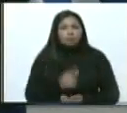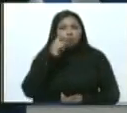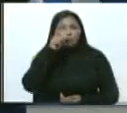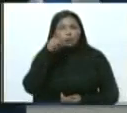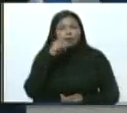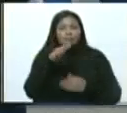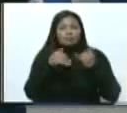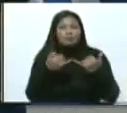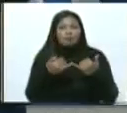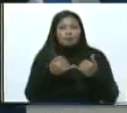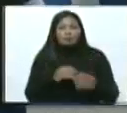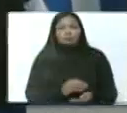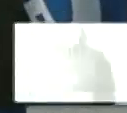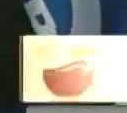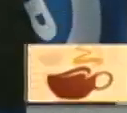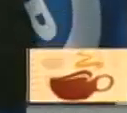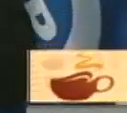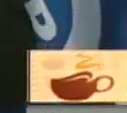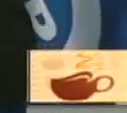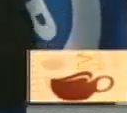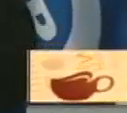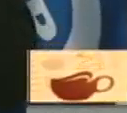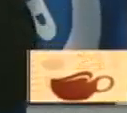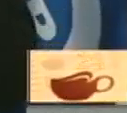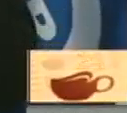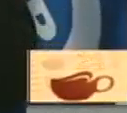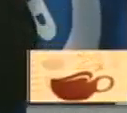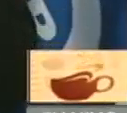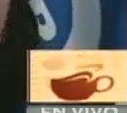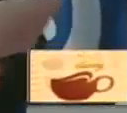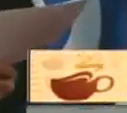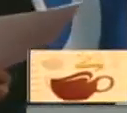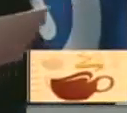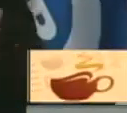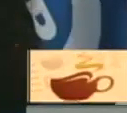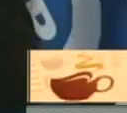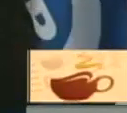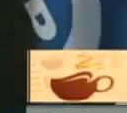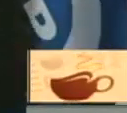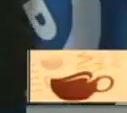¿verdad? Traficante que le financió la campaña a Duque.